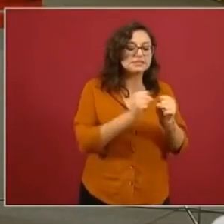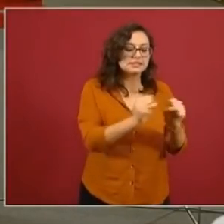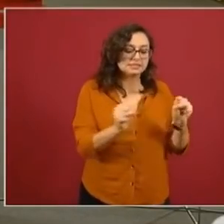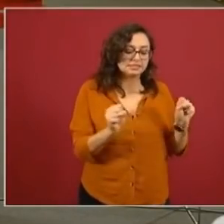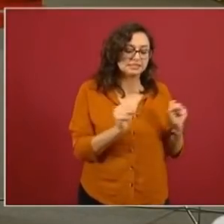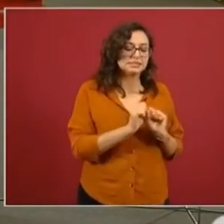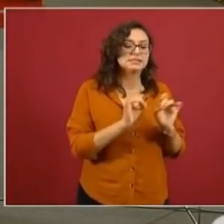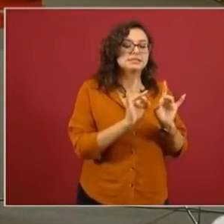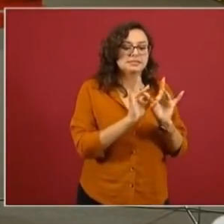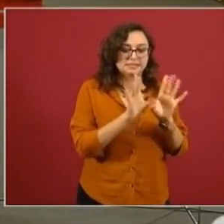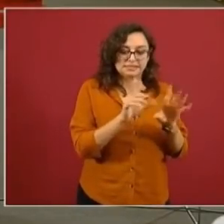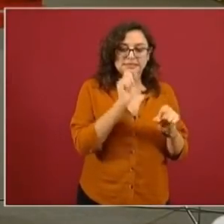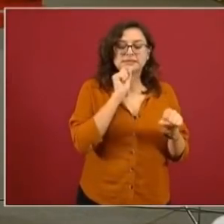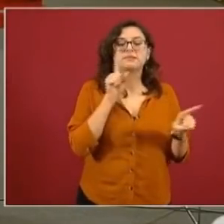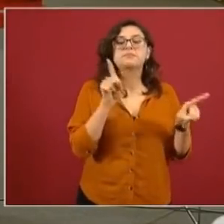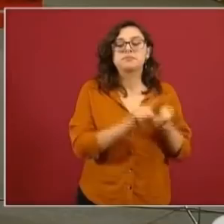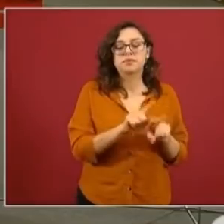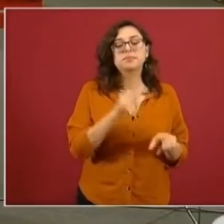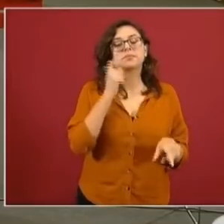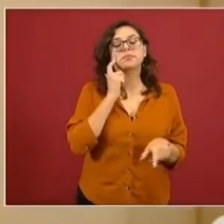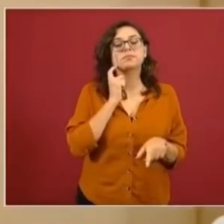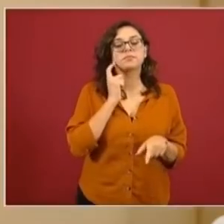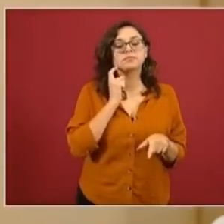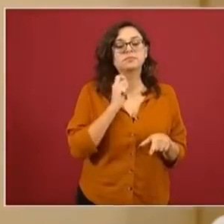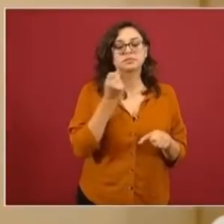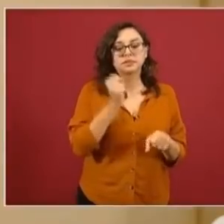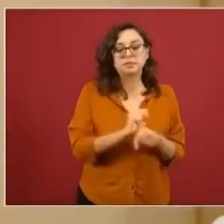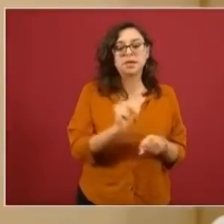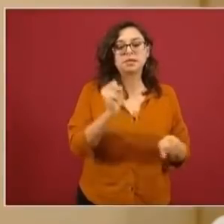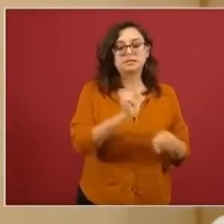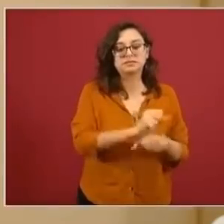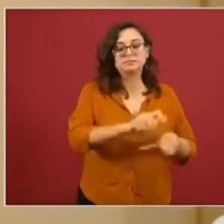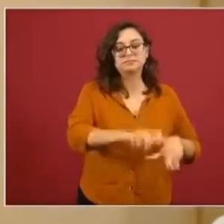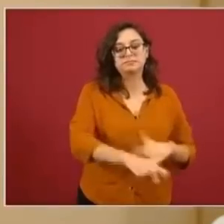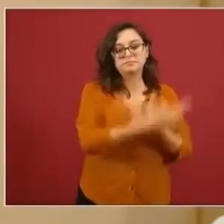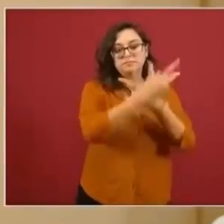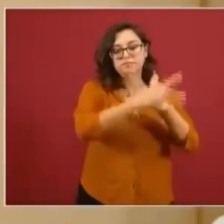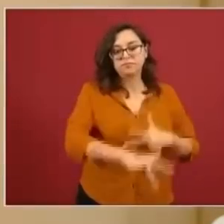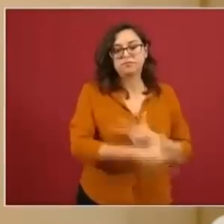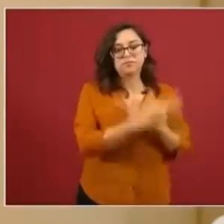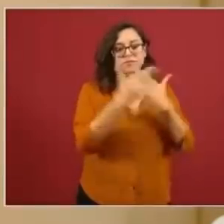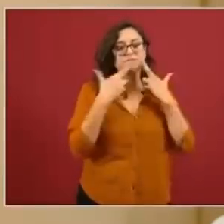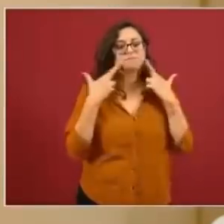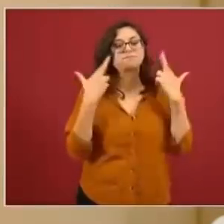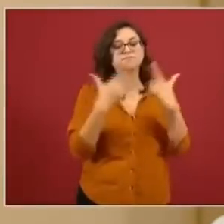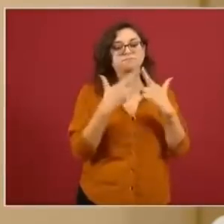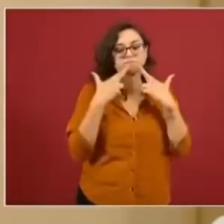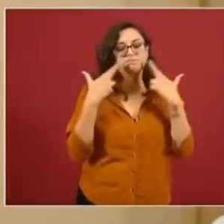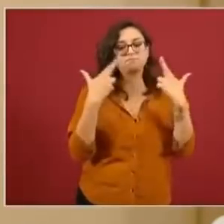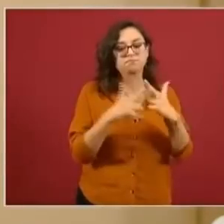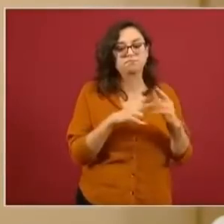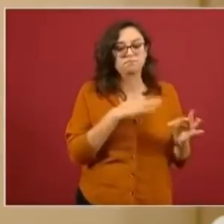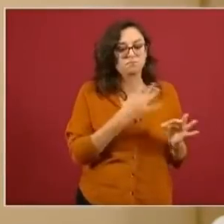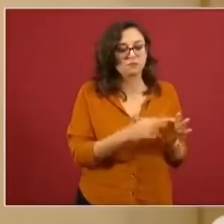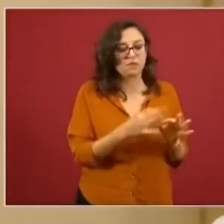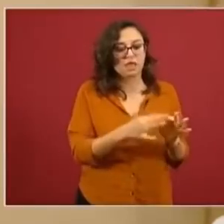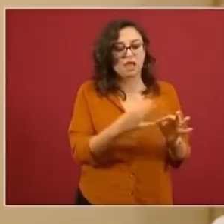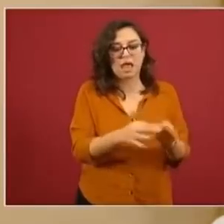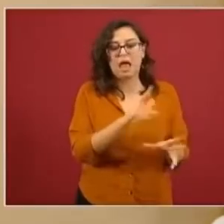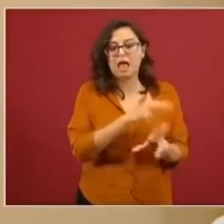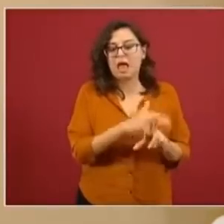sala situacional virtual. Tuvimos cada semana una reunión con todos los integrantes hasta llegar a completar